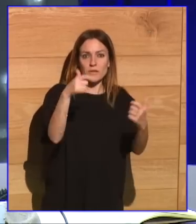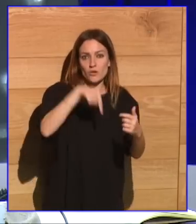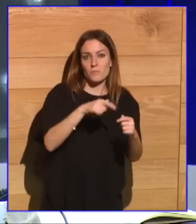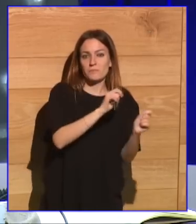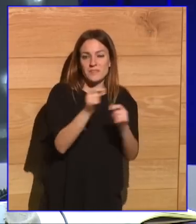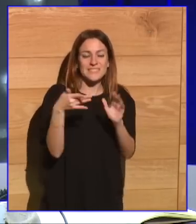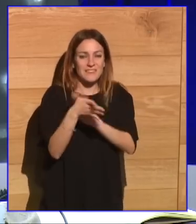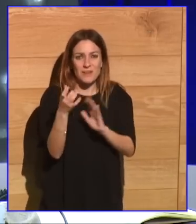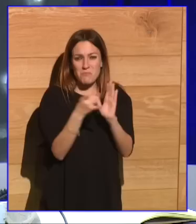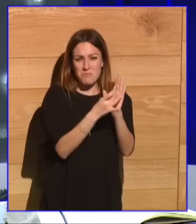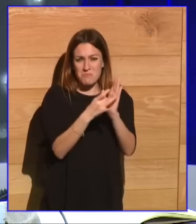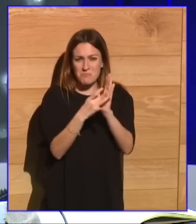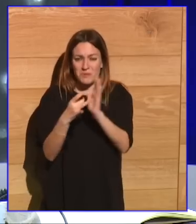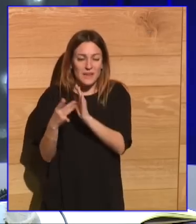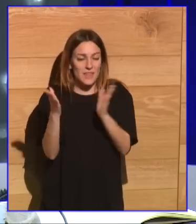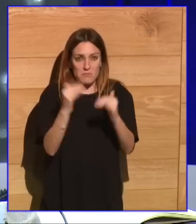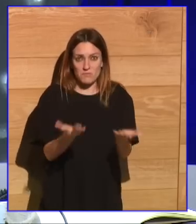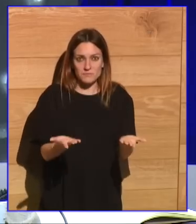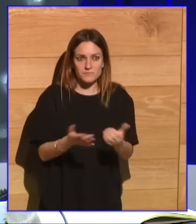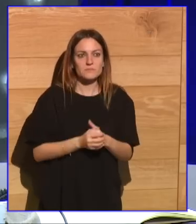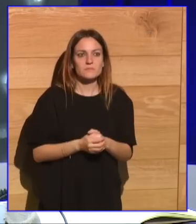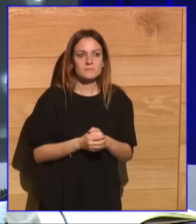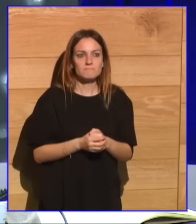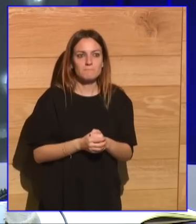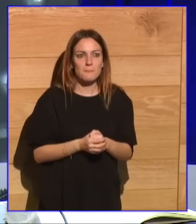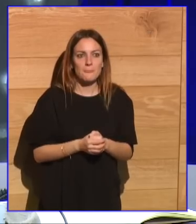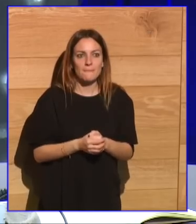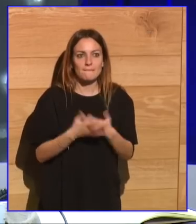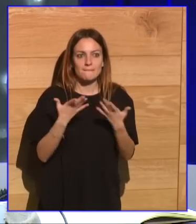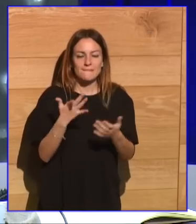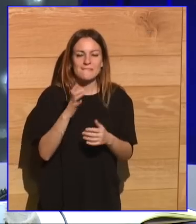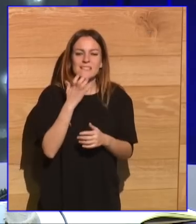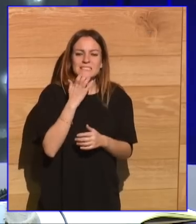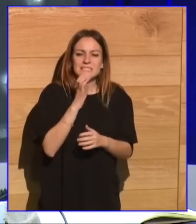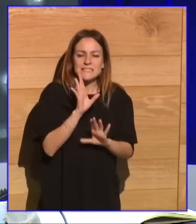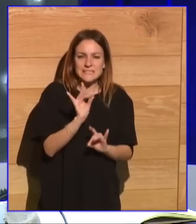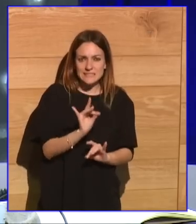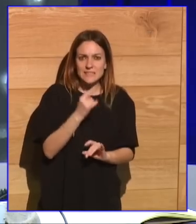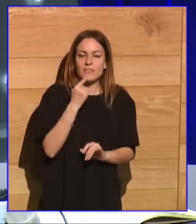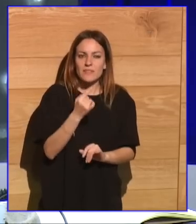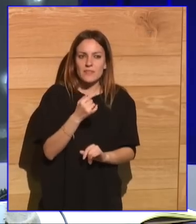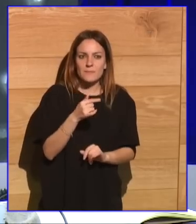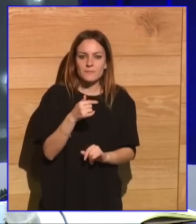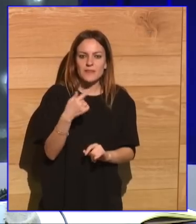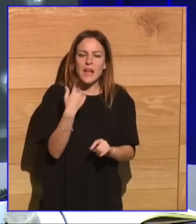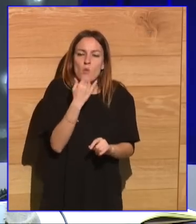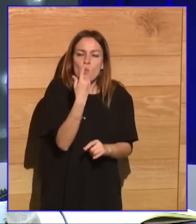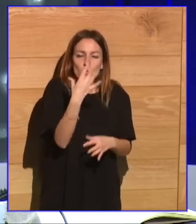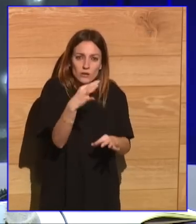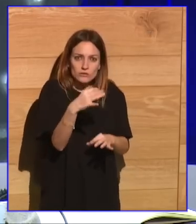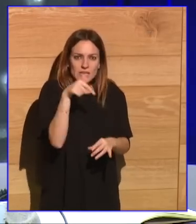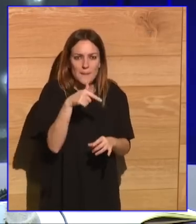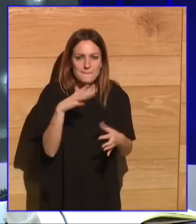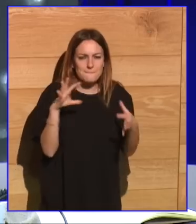le quita calidad a la película. Pero sí parece decir que hay algo que no acabó de enganchar con nadie. A